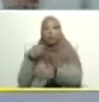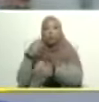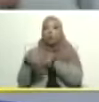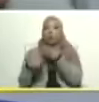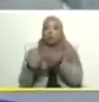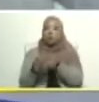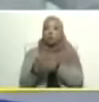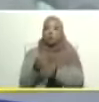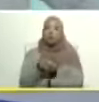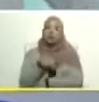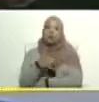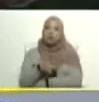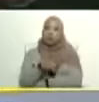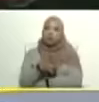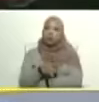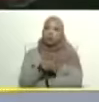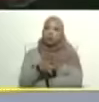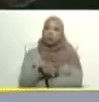no se sentía.